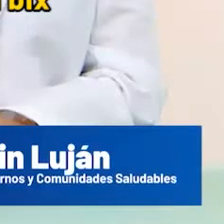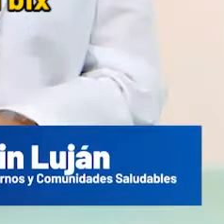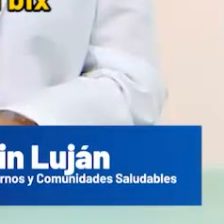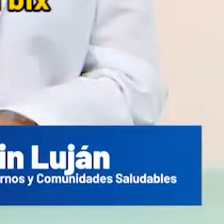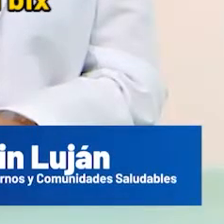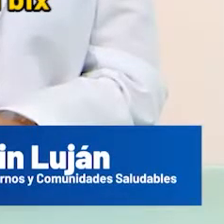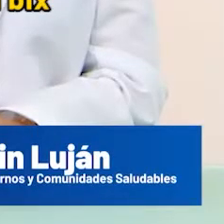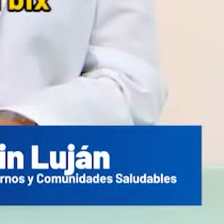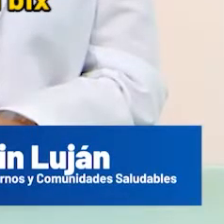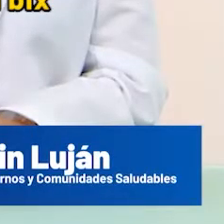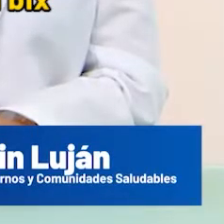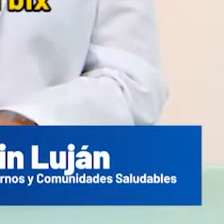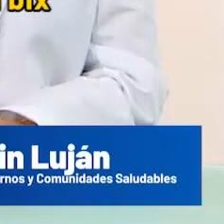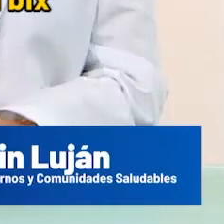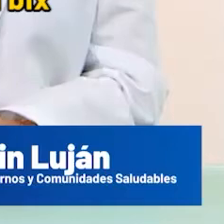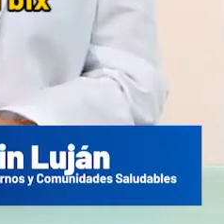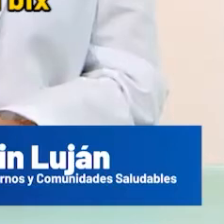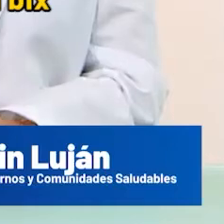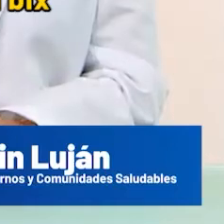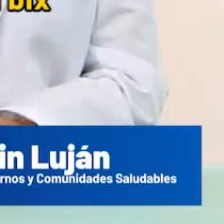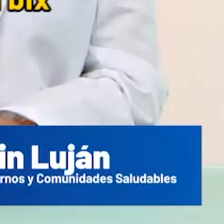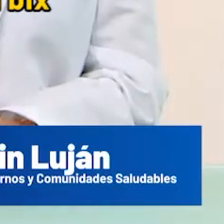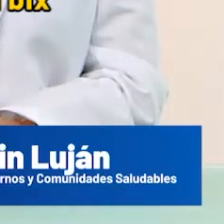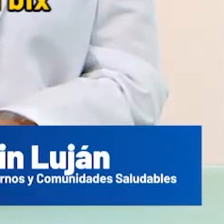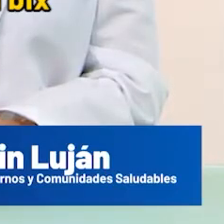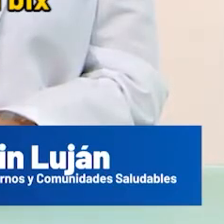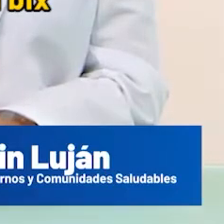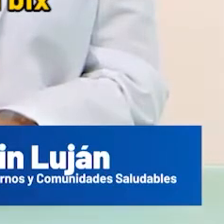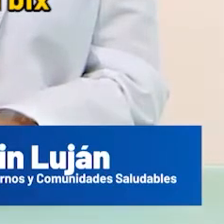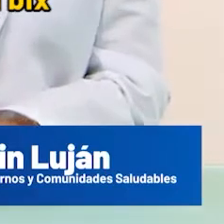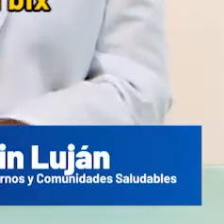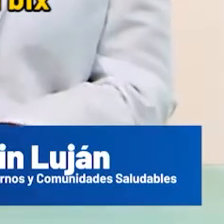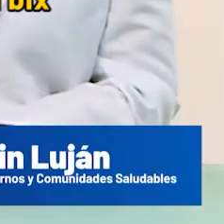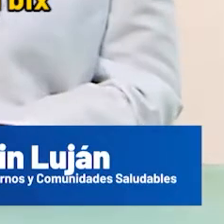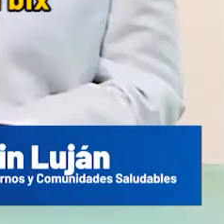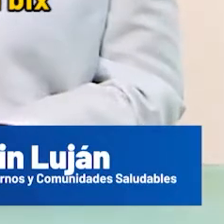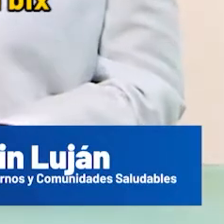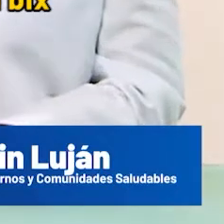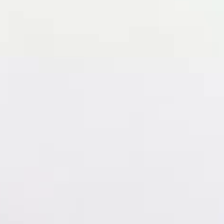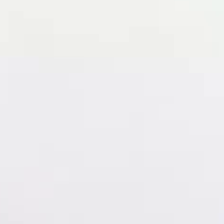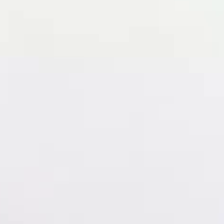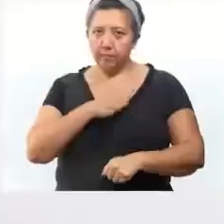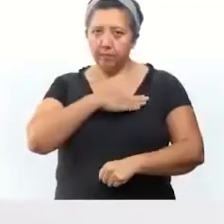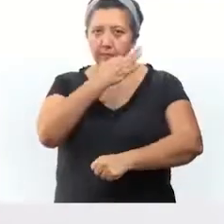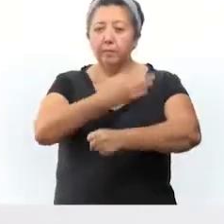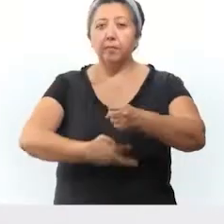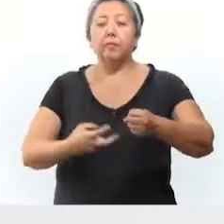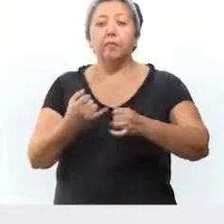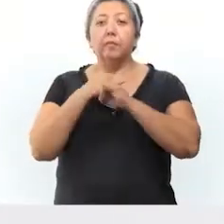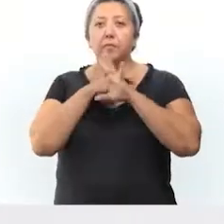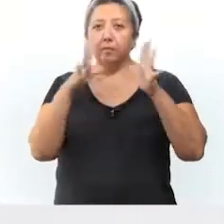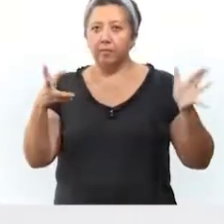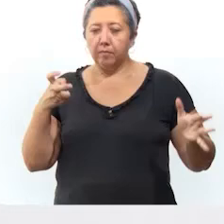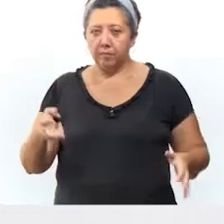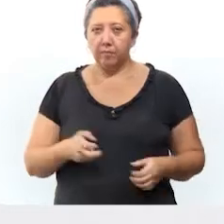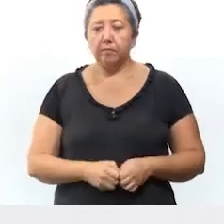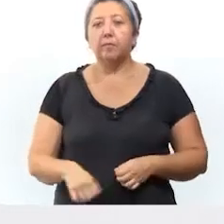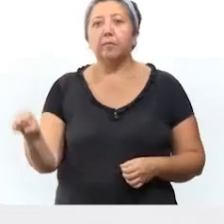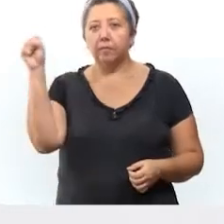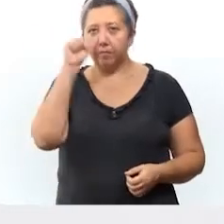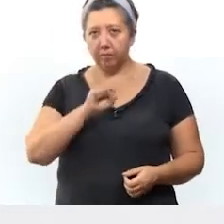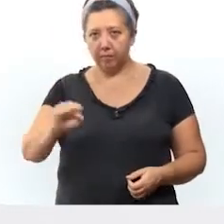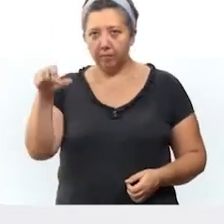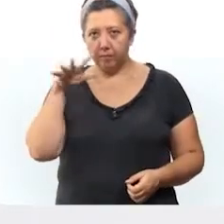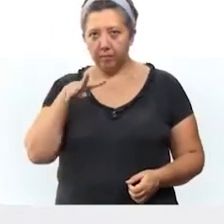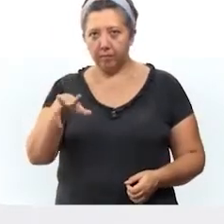Buenas tardes. Nos permitimos dar el informe diario relacionado con el COVID-19. Adelante, doctora. Gracias, doctora. Buenas tardes. Este es el parte médico de este